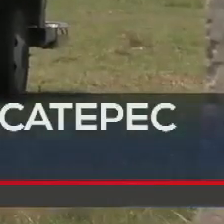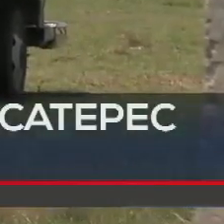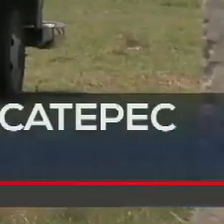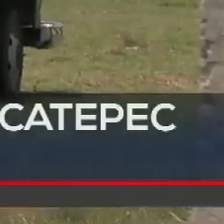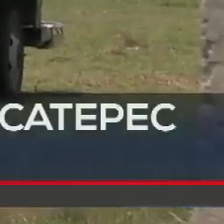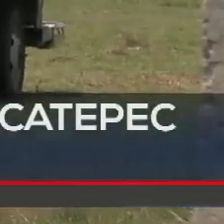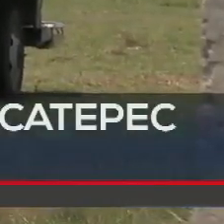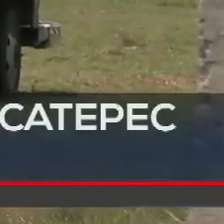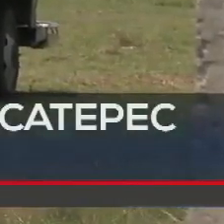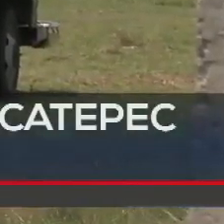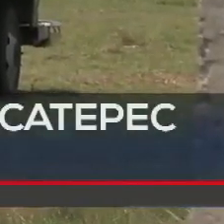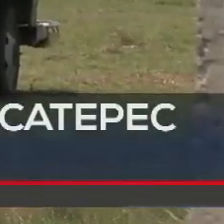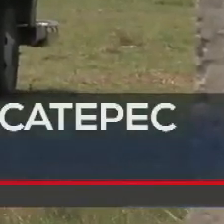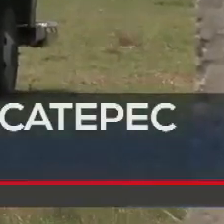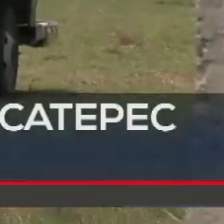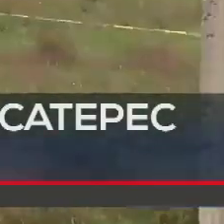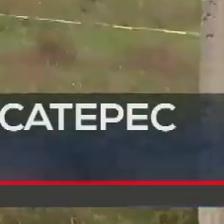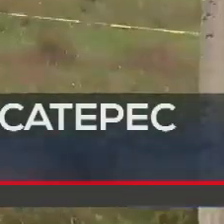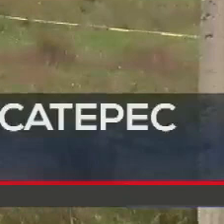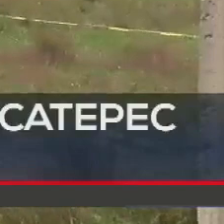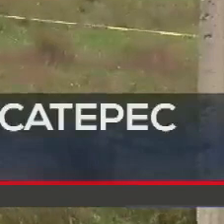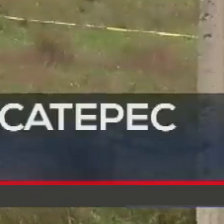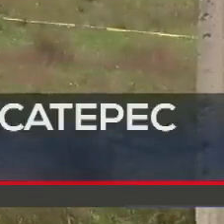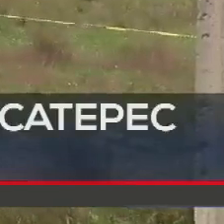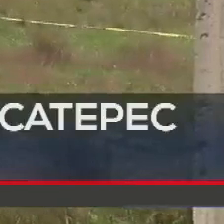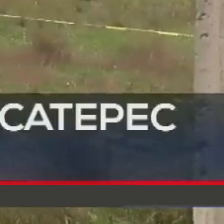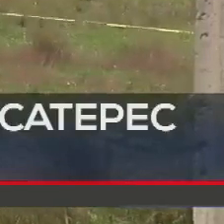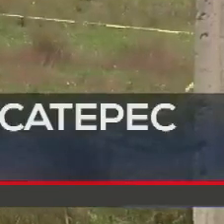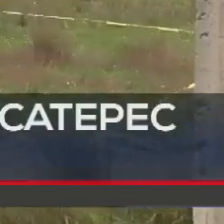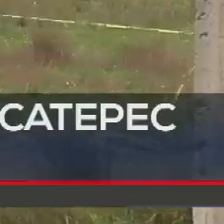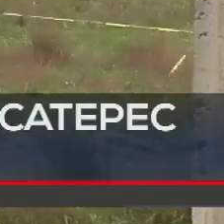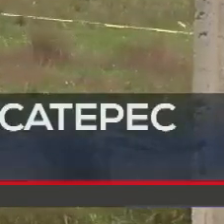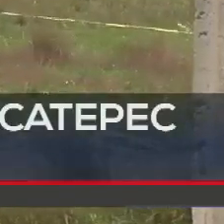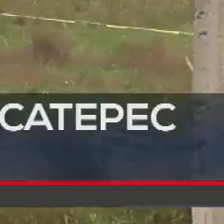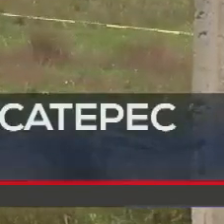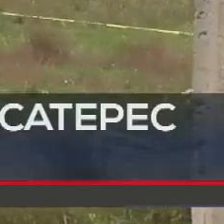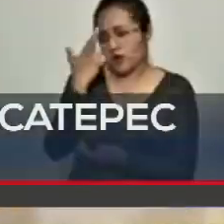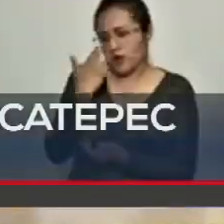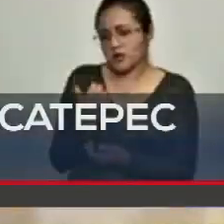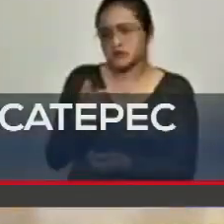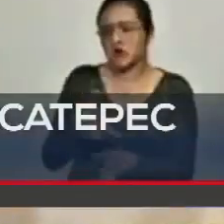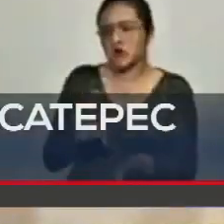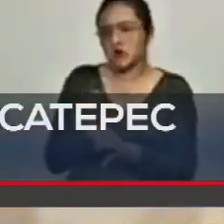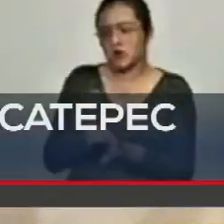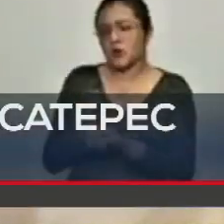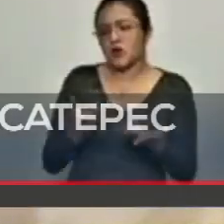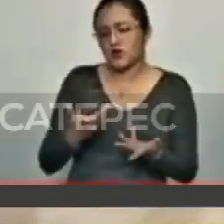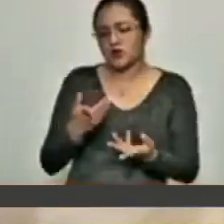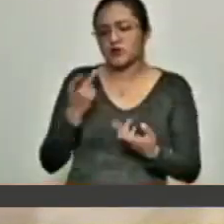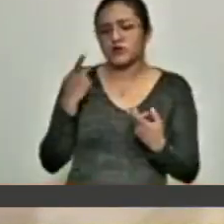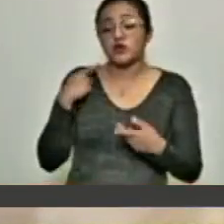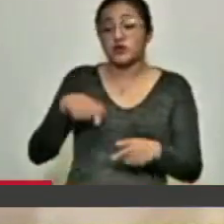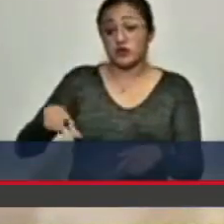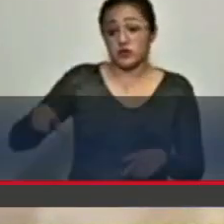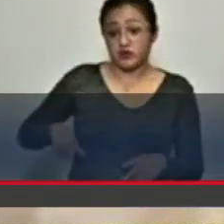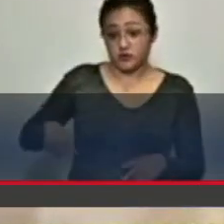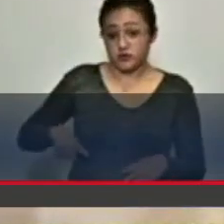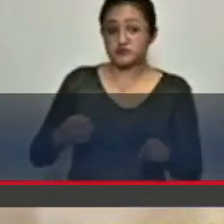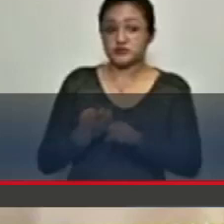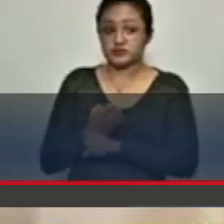negó que exista un plan de desarrollo inmobiliario e industrial en la zona como no el estado